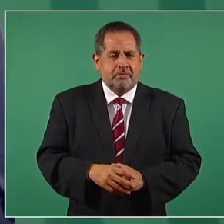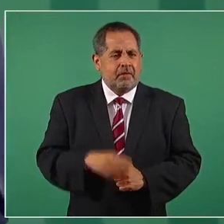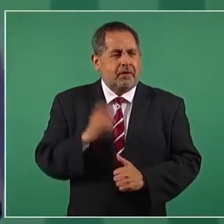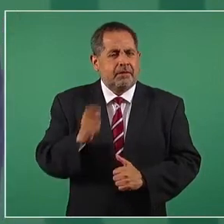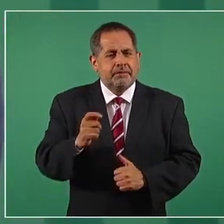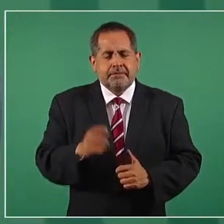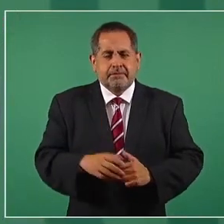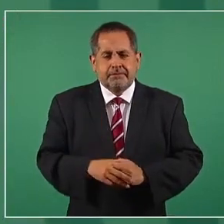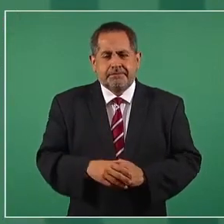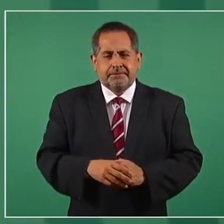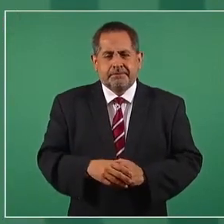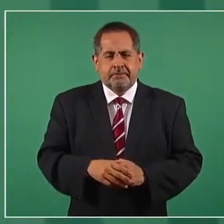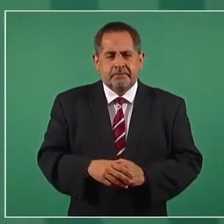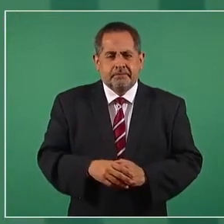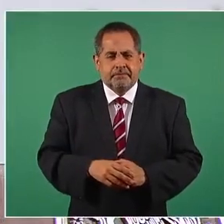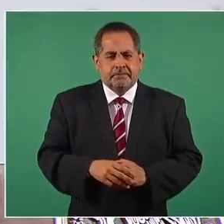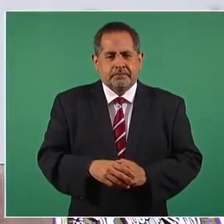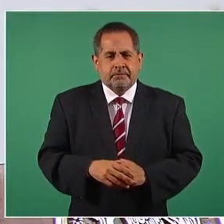tenemos que